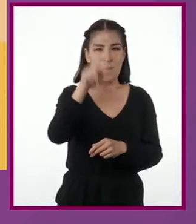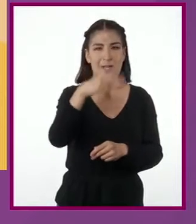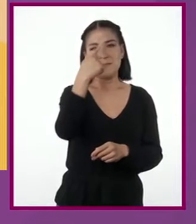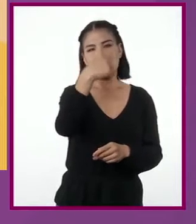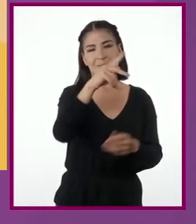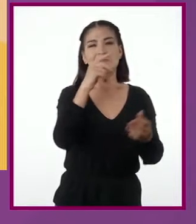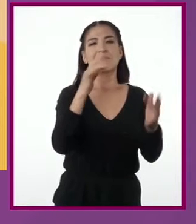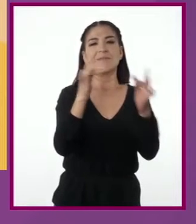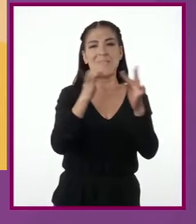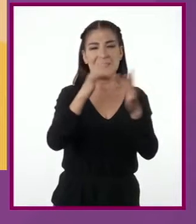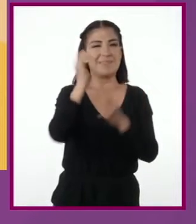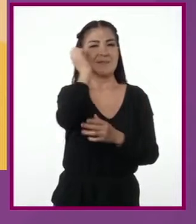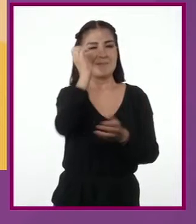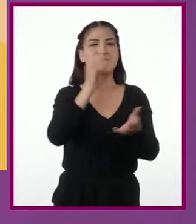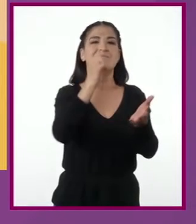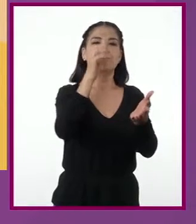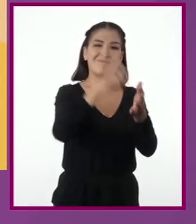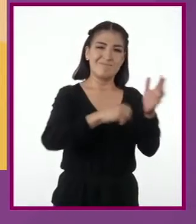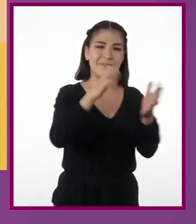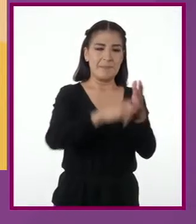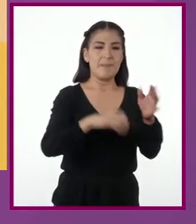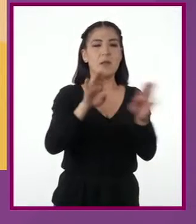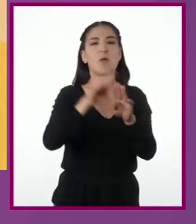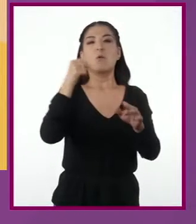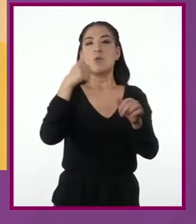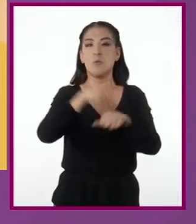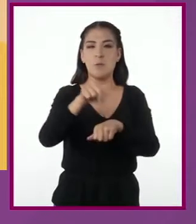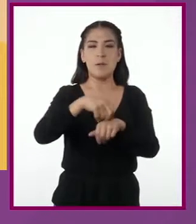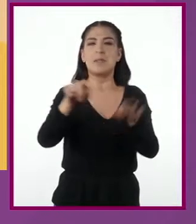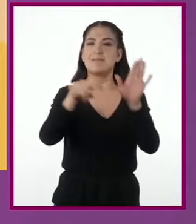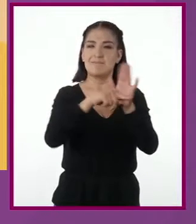cantidades pueden representarse como números negativos.